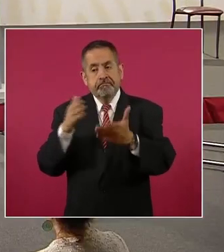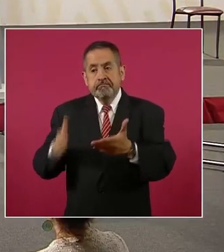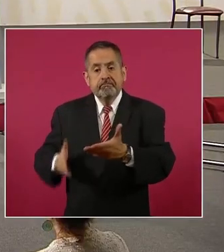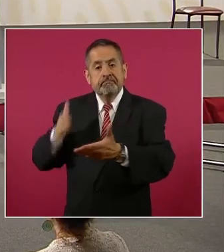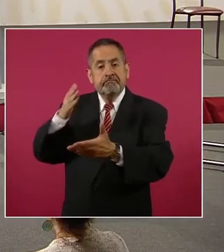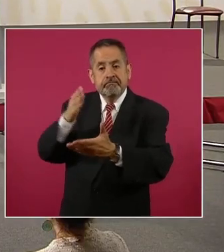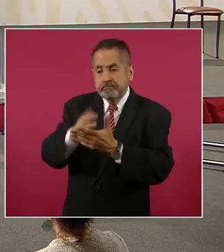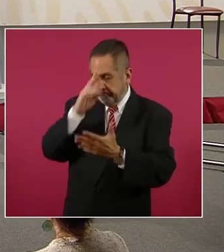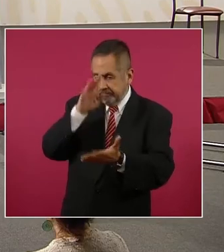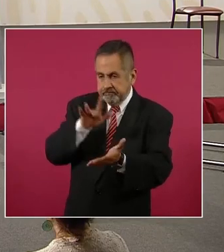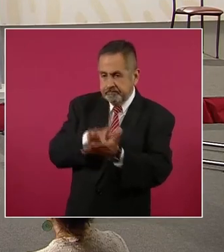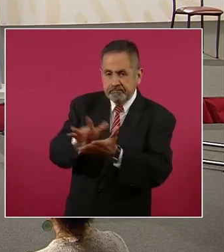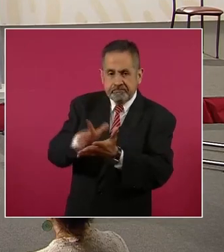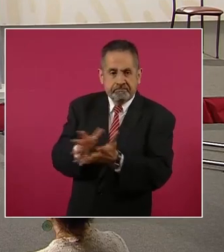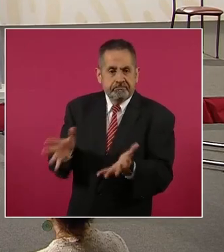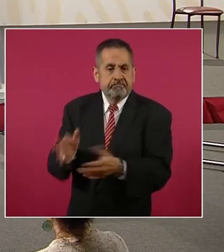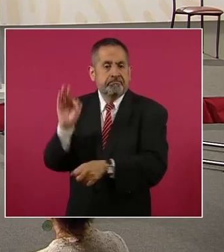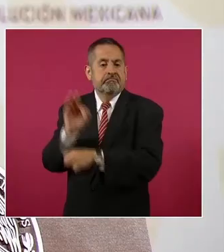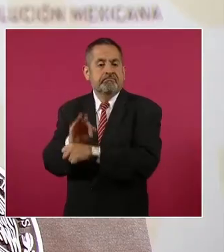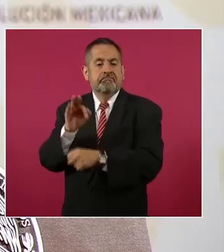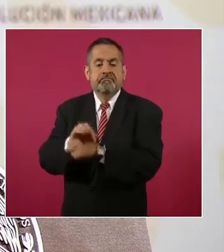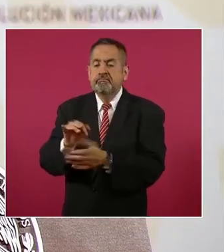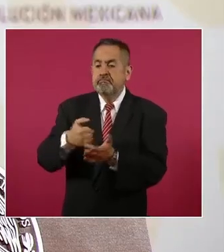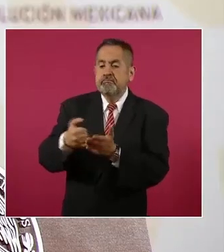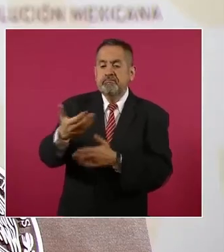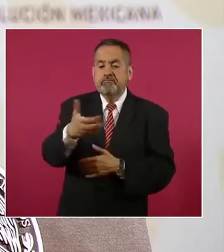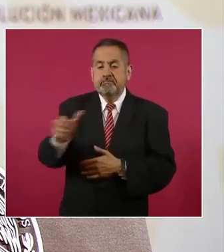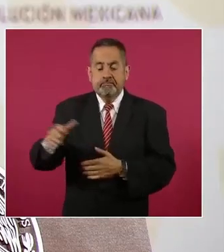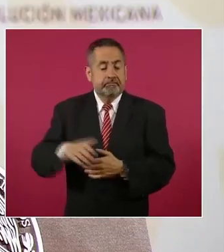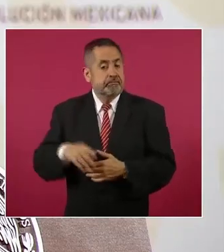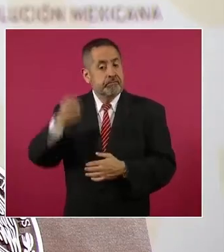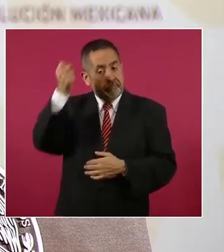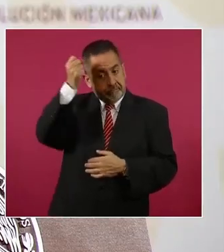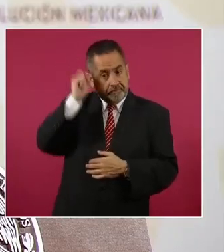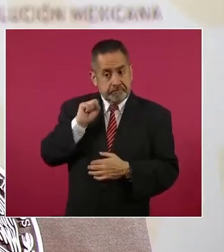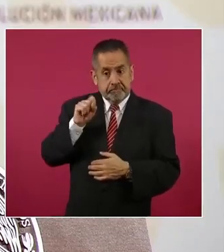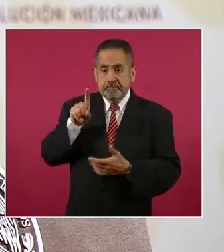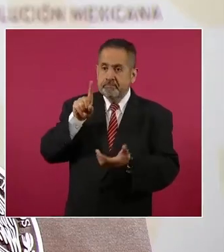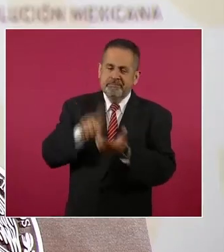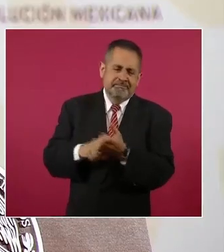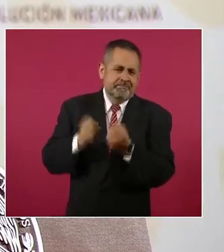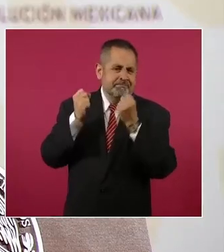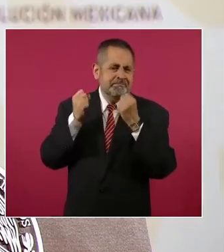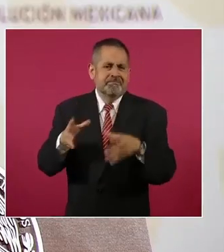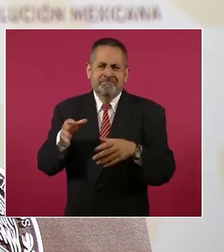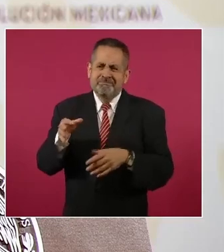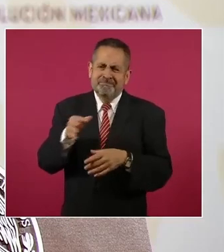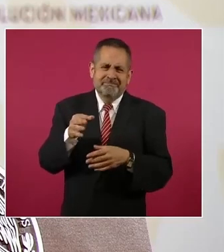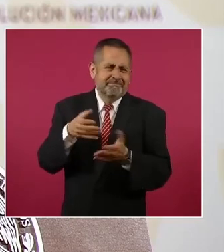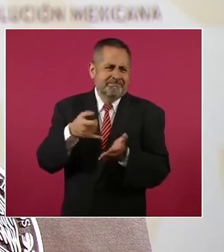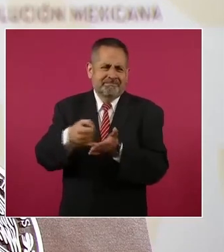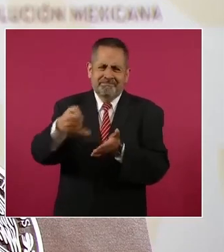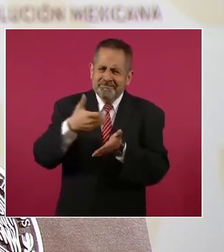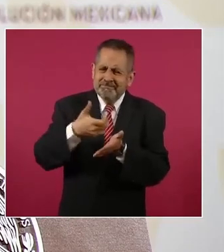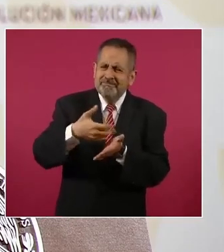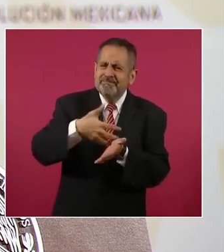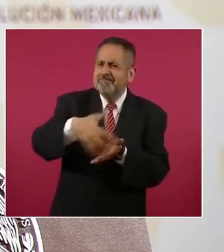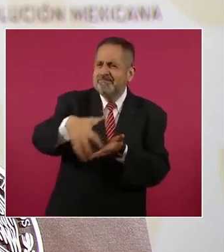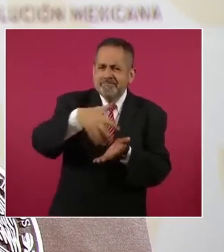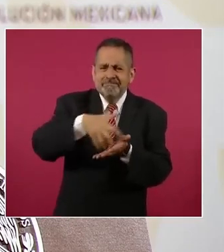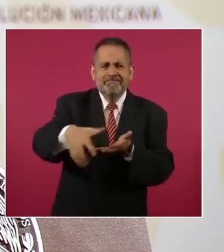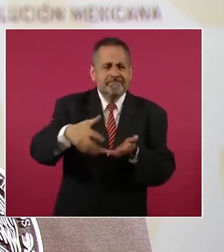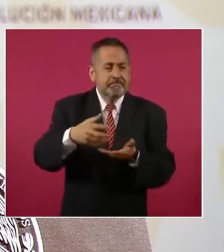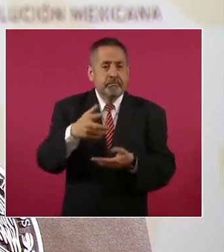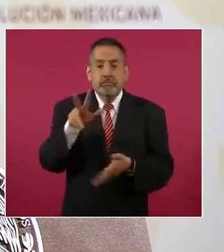para impulsar la protección agrícola. Sinaloa es el granero de México, cuenta con 800,000 hectáreas